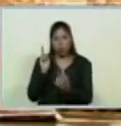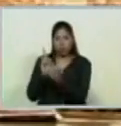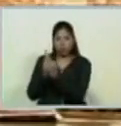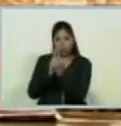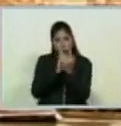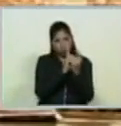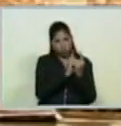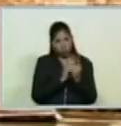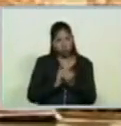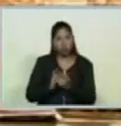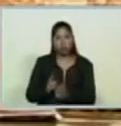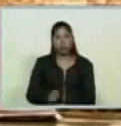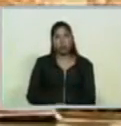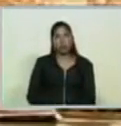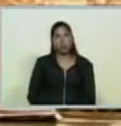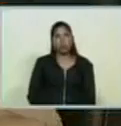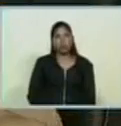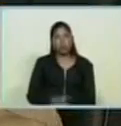obra de gobierno,